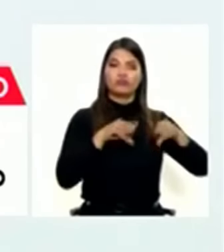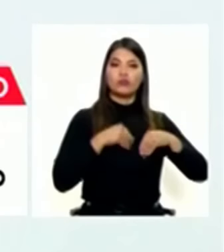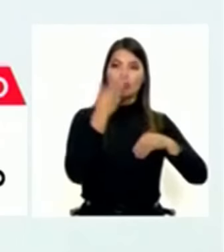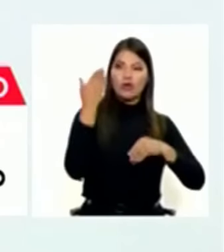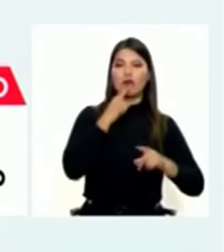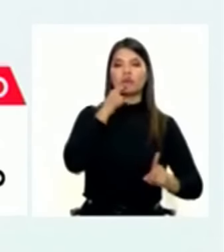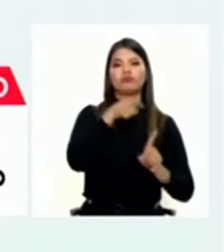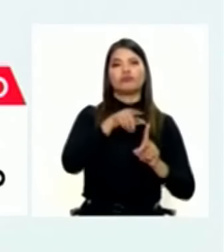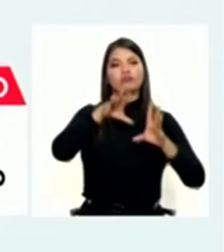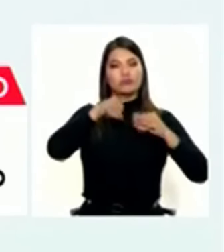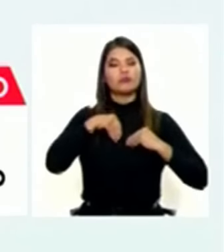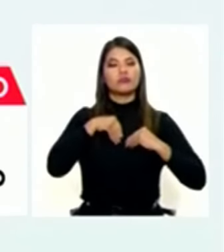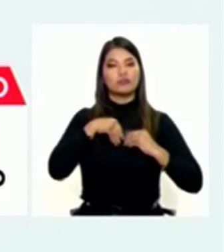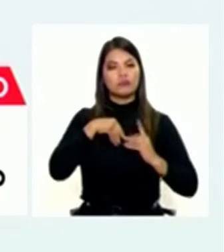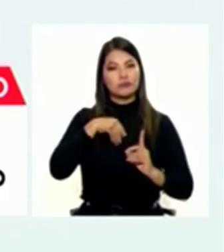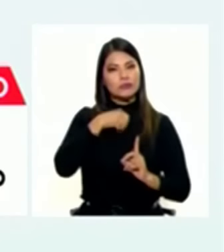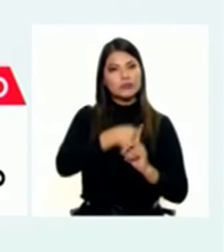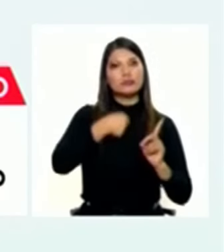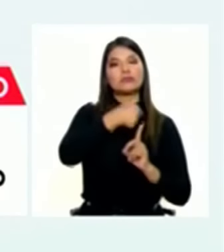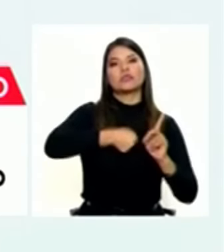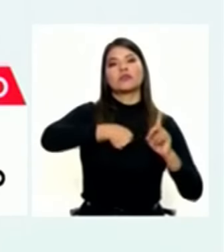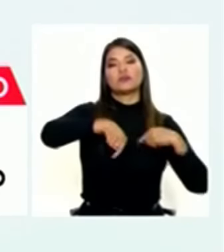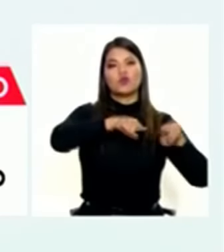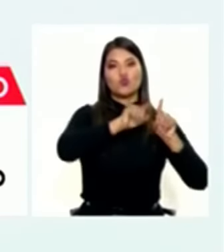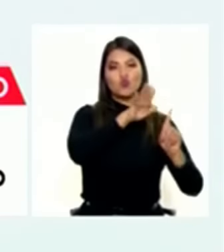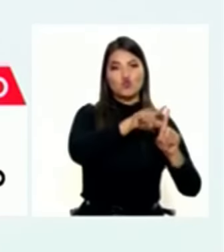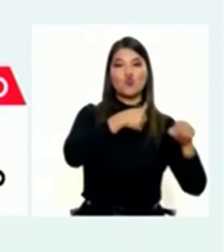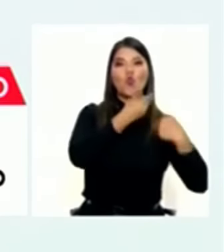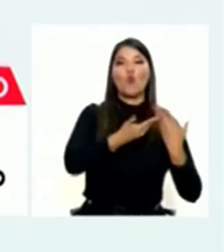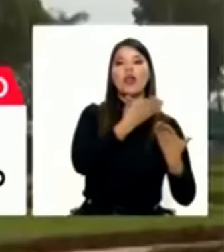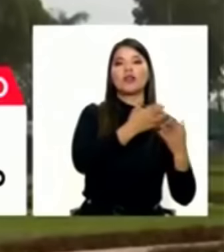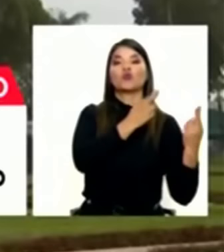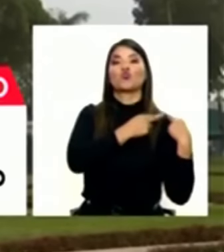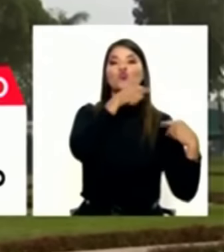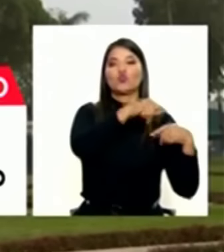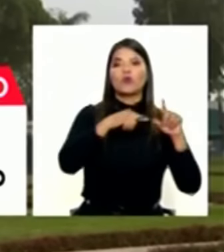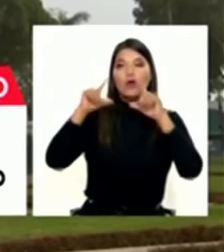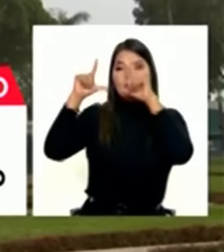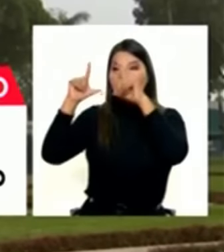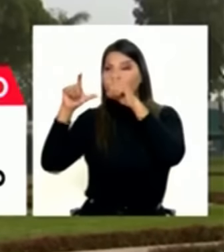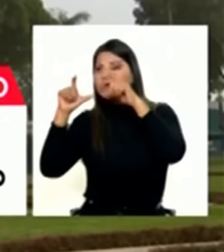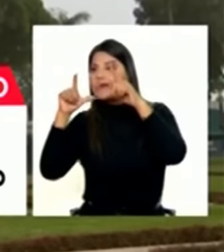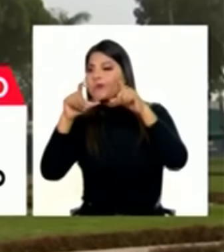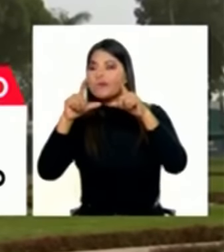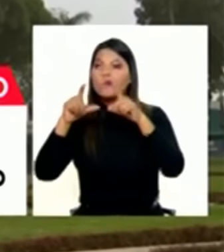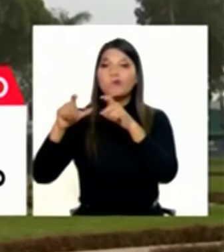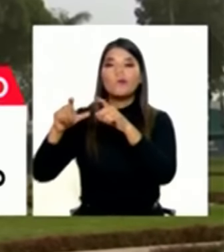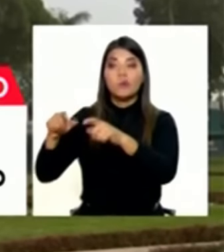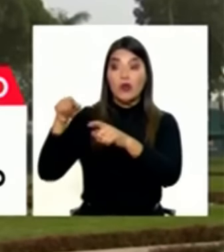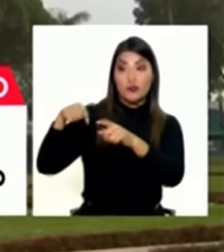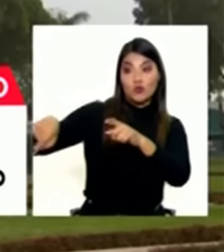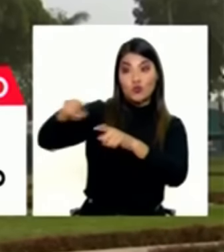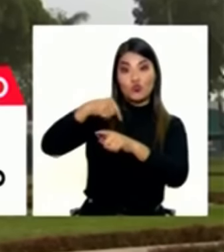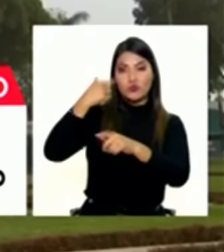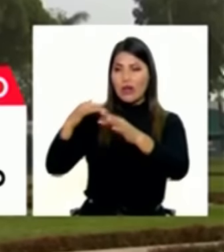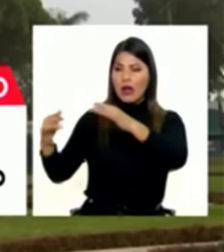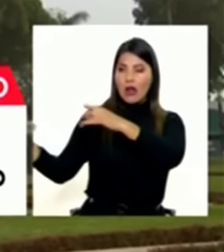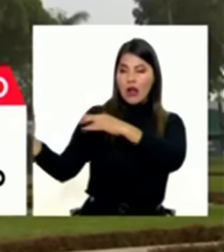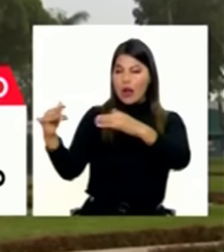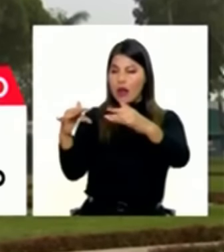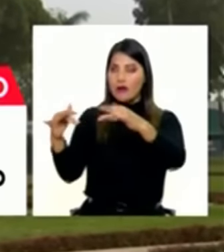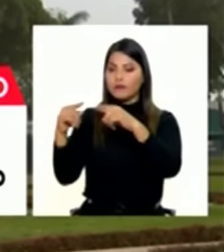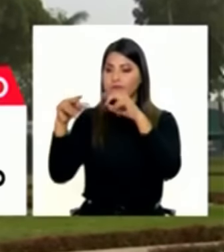FAP José Abelardo Quiñones fue tomar fotografías en el terreno donde se desarrollaba el conflicto